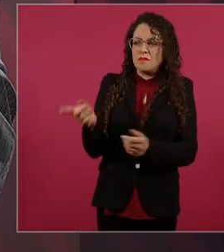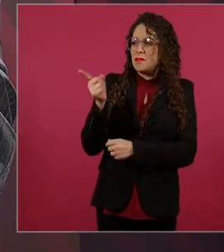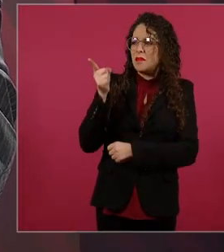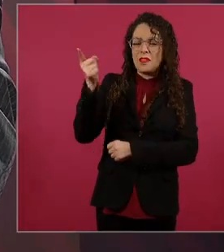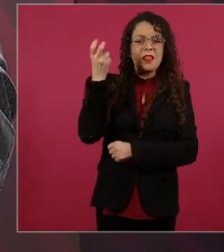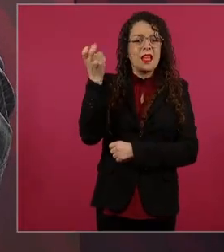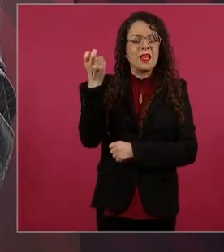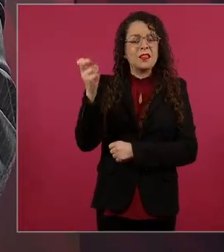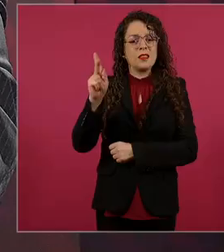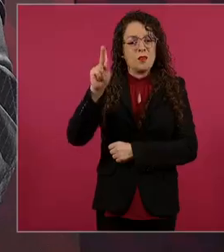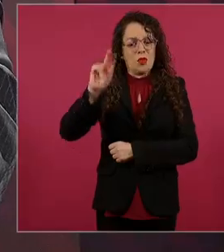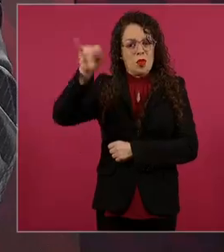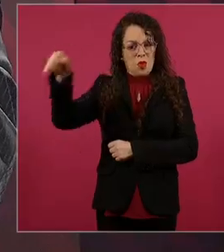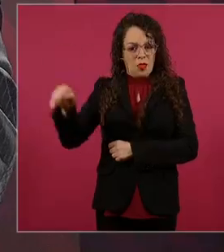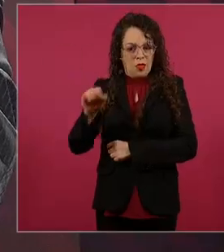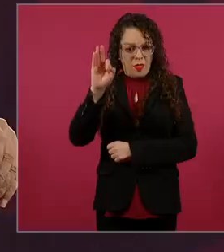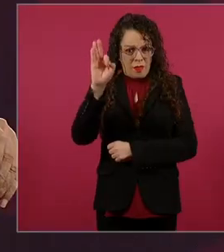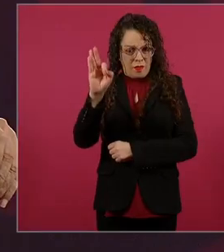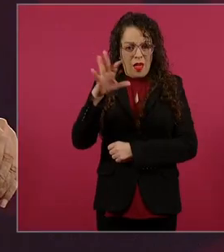una historia